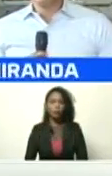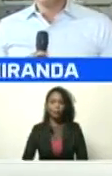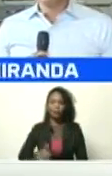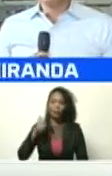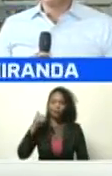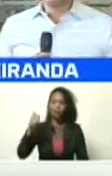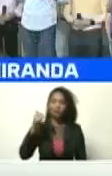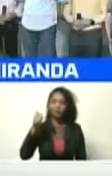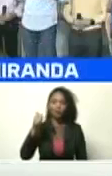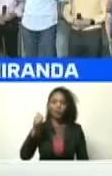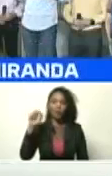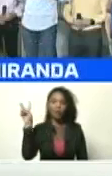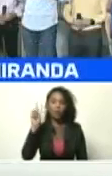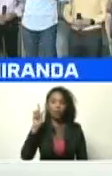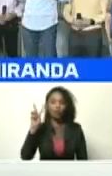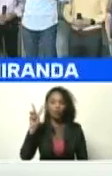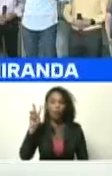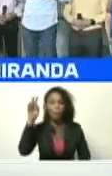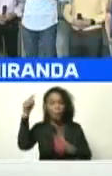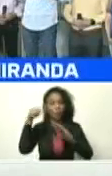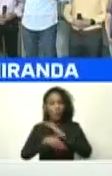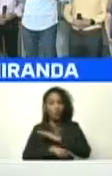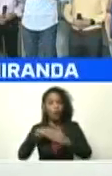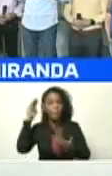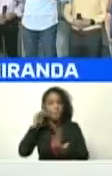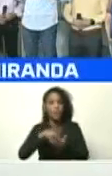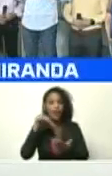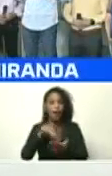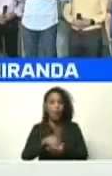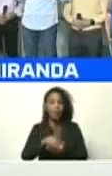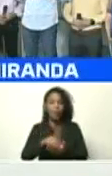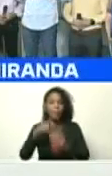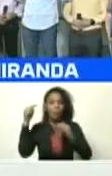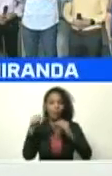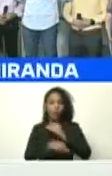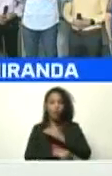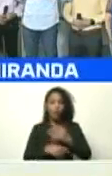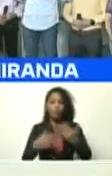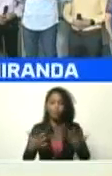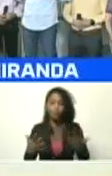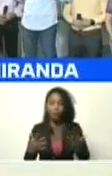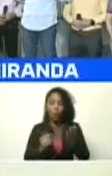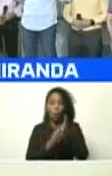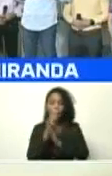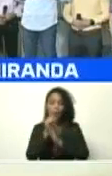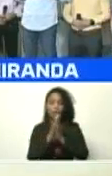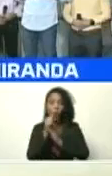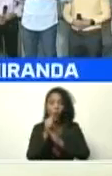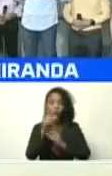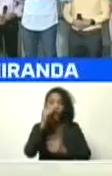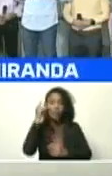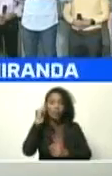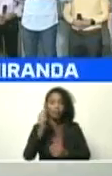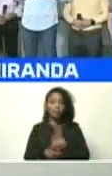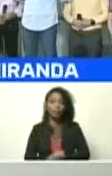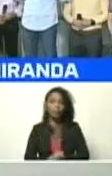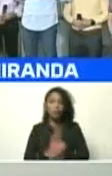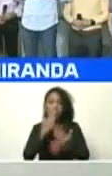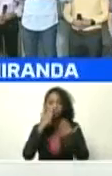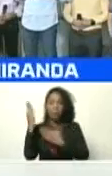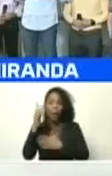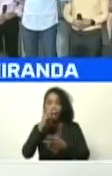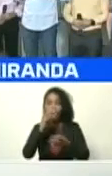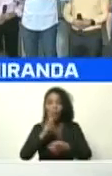Excelente, ir a la Venezuela profunda, a la Miranda profunda, ¿ah? Con los emprendedores y emprendedoras. Y ahí está el Banco